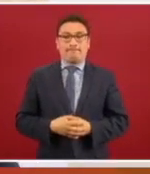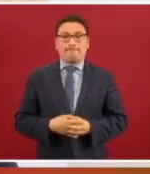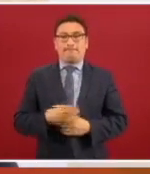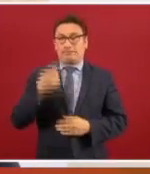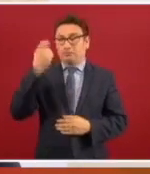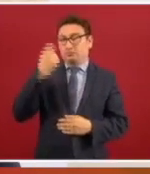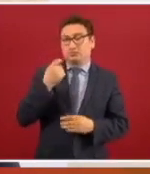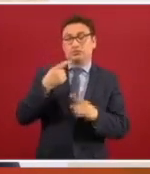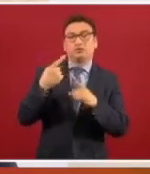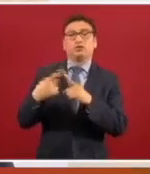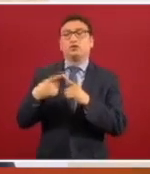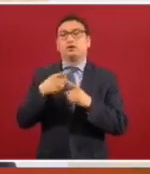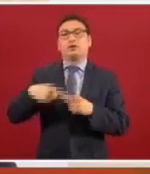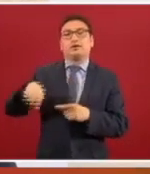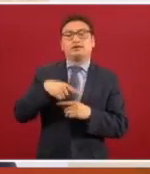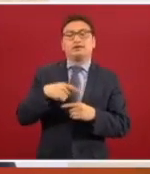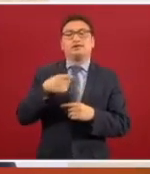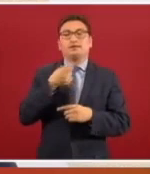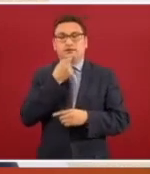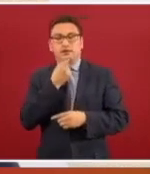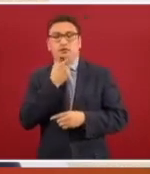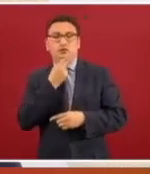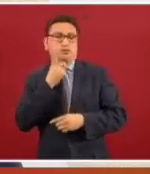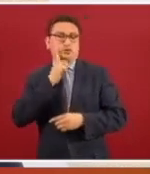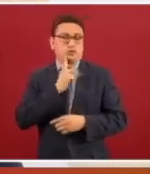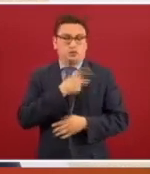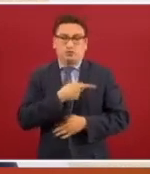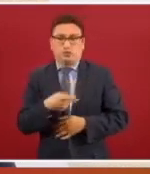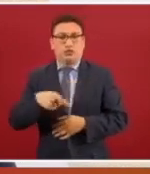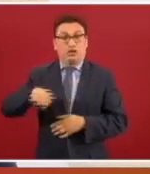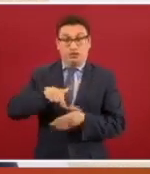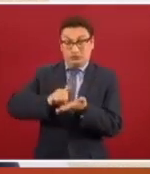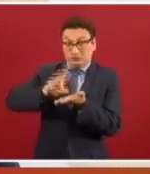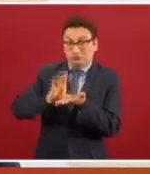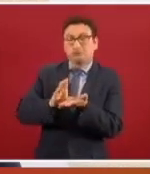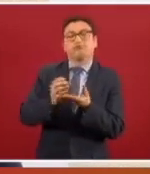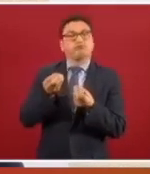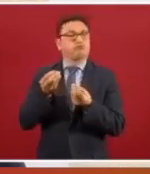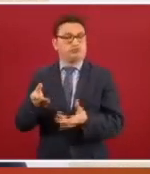pensiones a niñas y niños pobres con discapacidad,